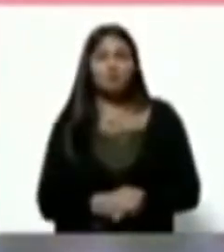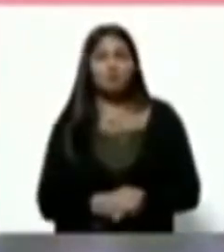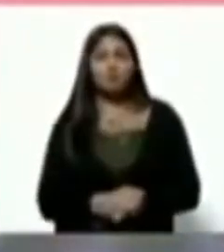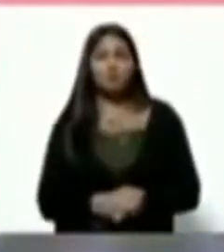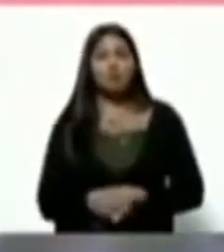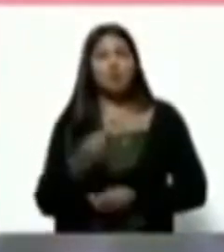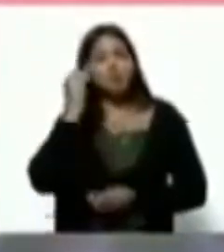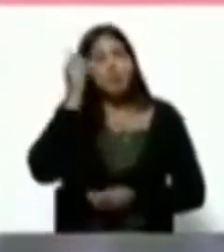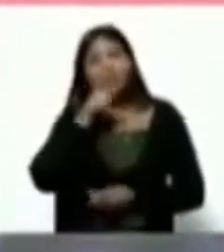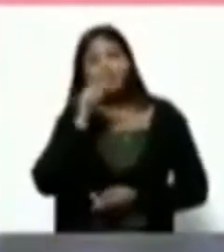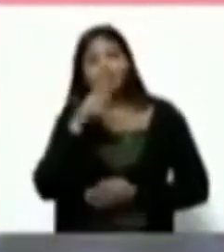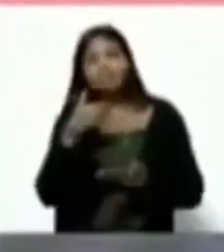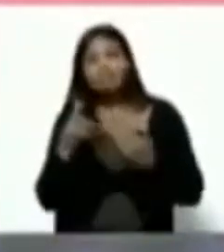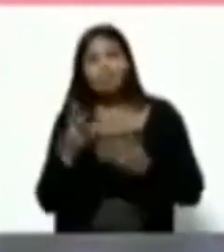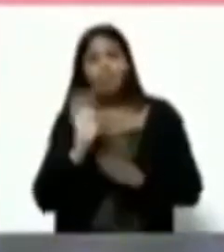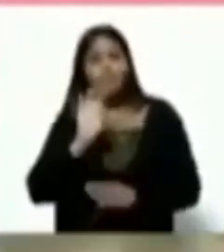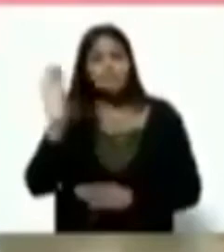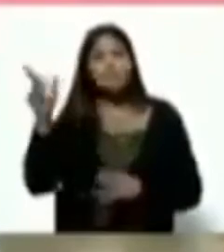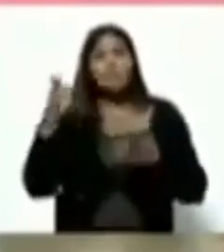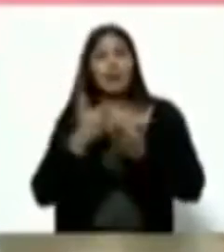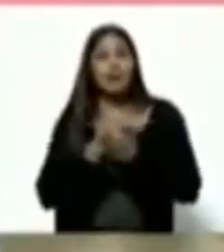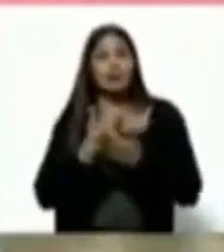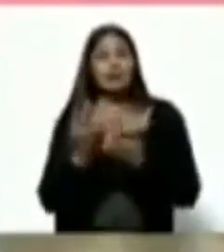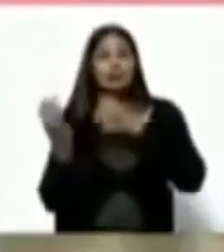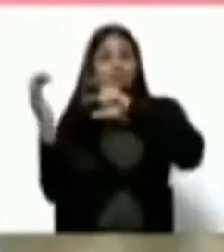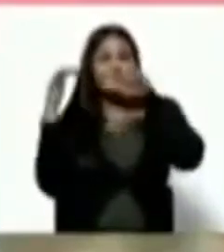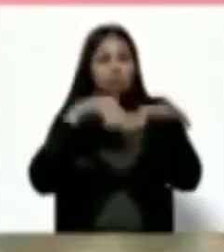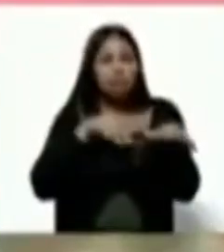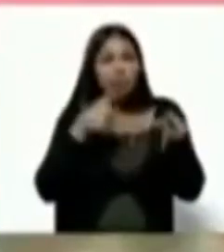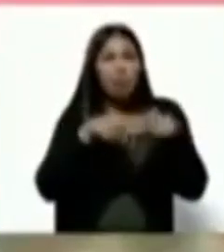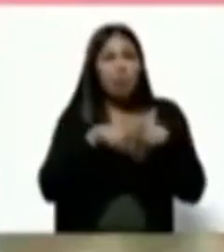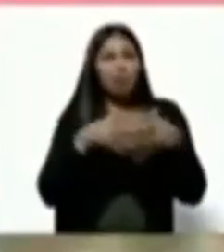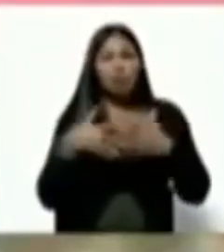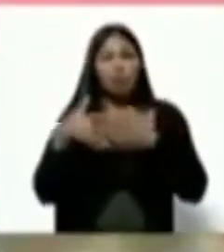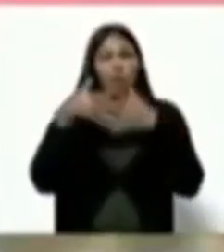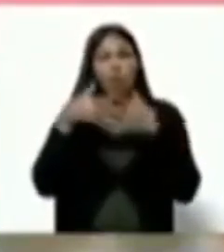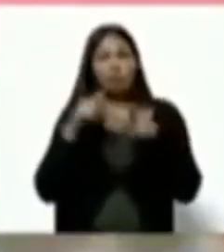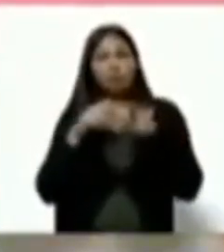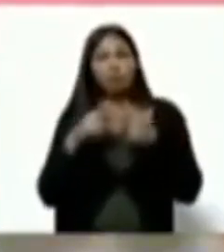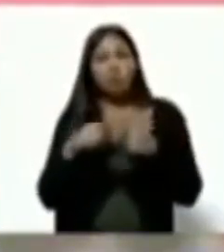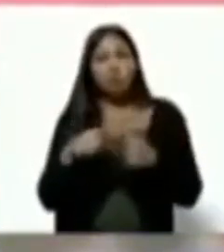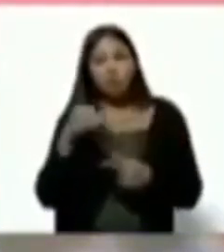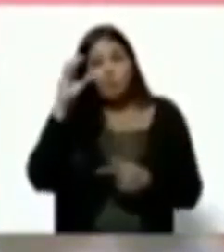crea, Colombia es un país invadido. Petro,